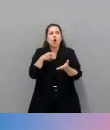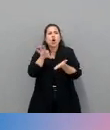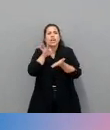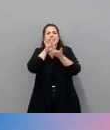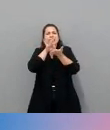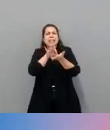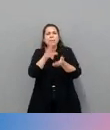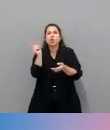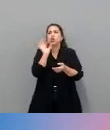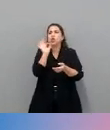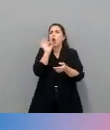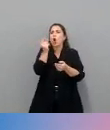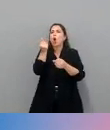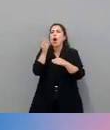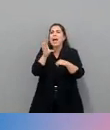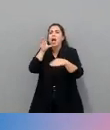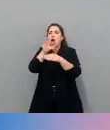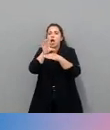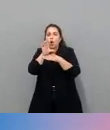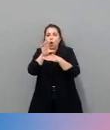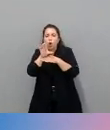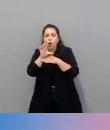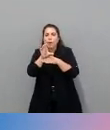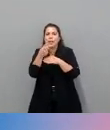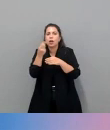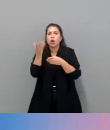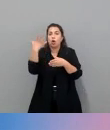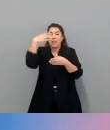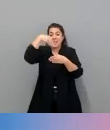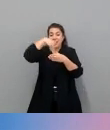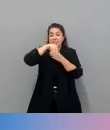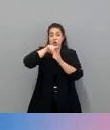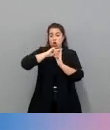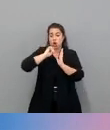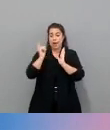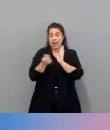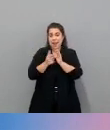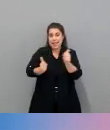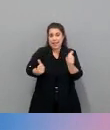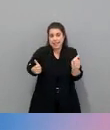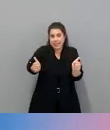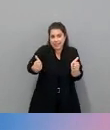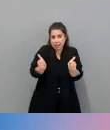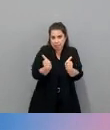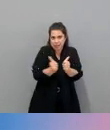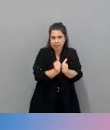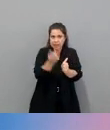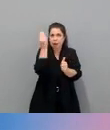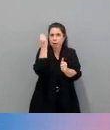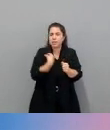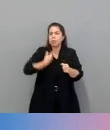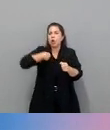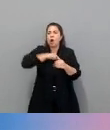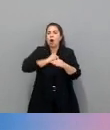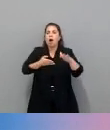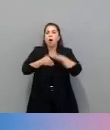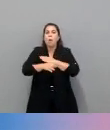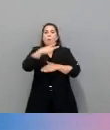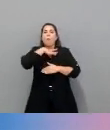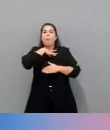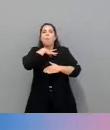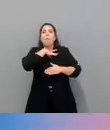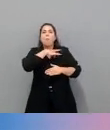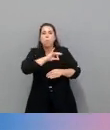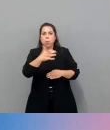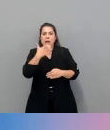prestaciones económicas existen en la ley de dependencia a las que podemos optar si cumplimos